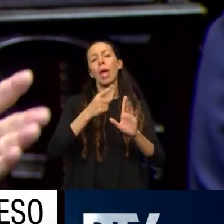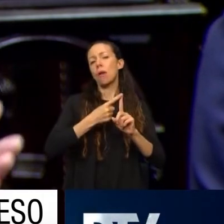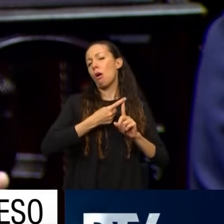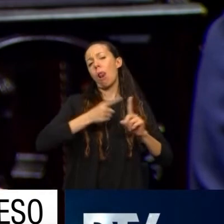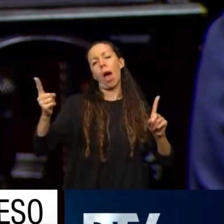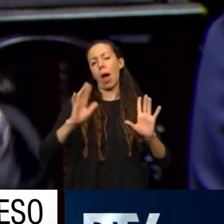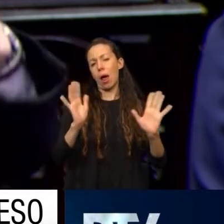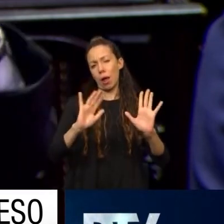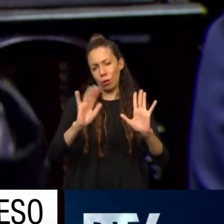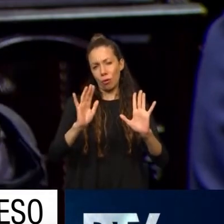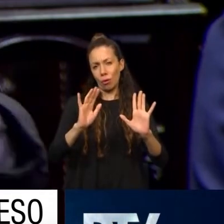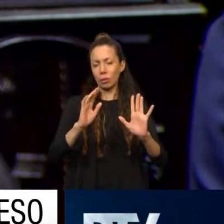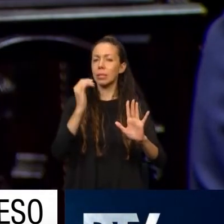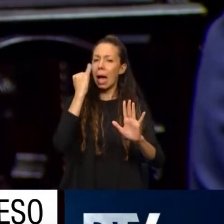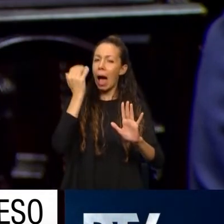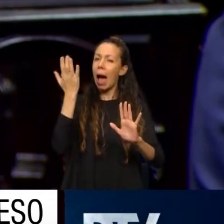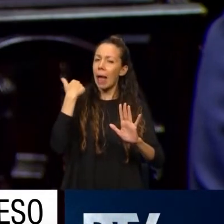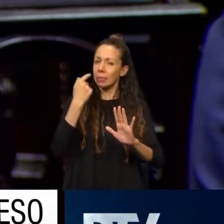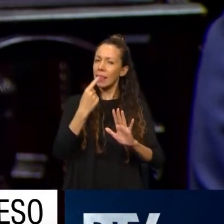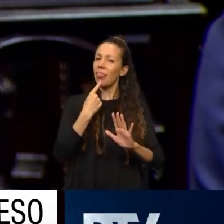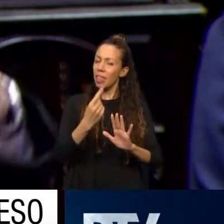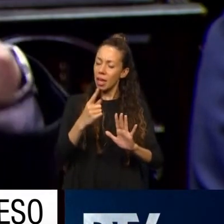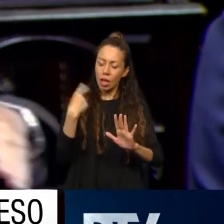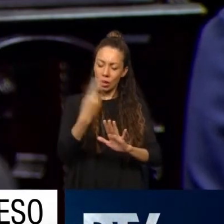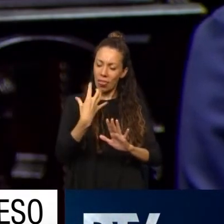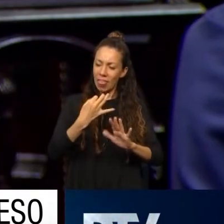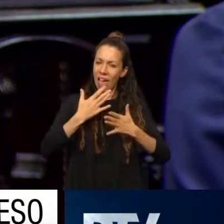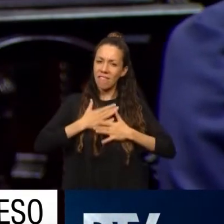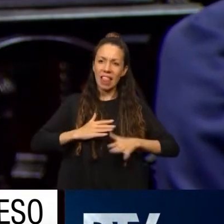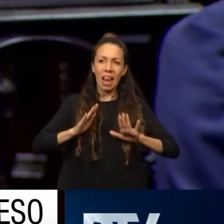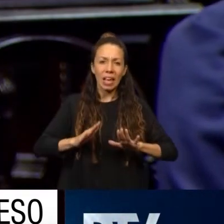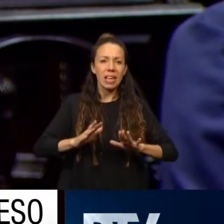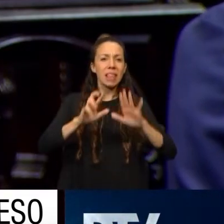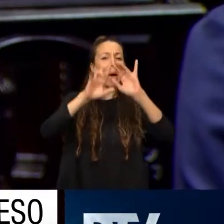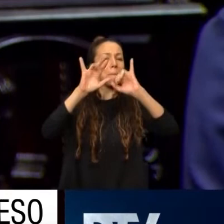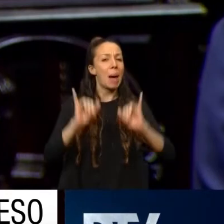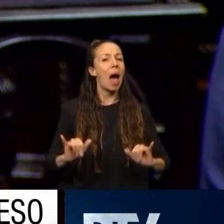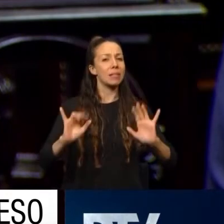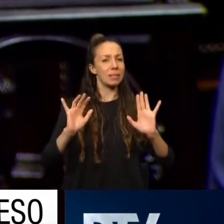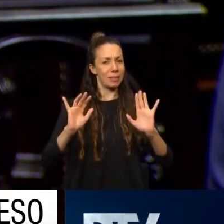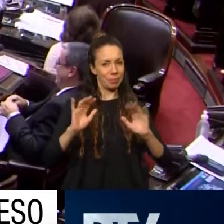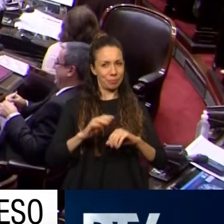porque aparte nos dijeron hay que tener tranquilidad, paz.